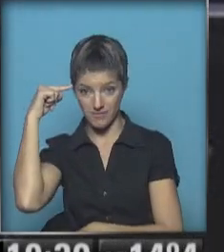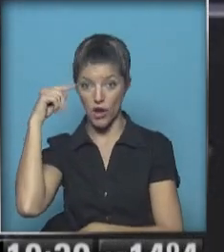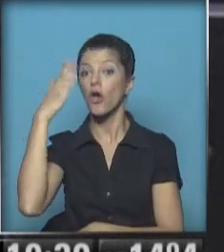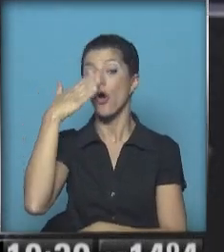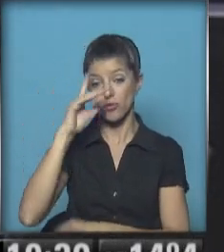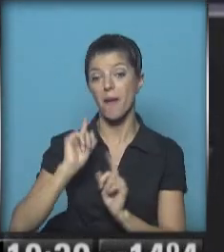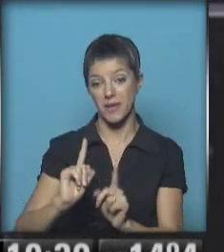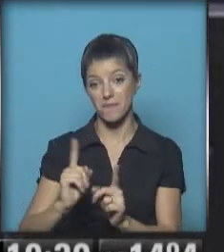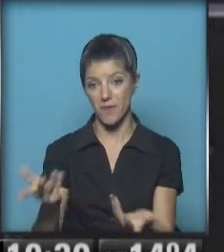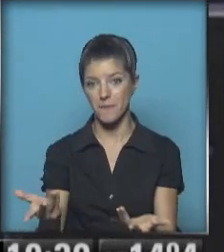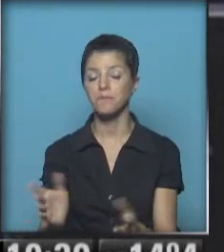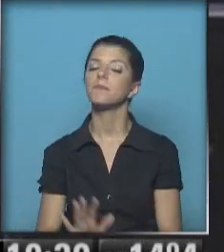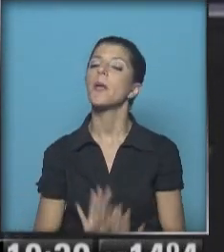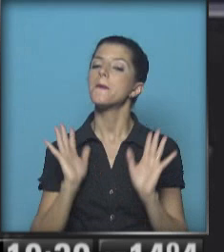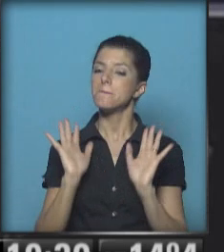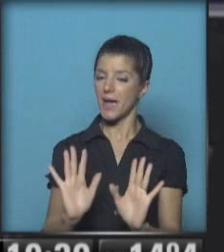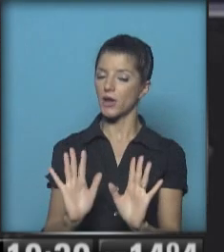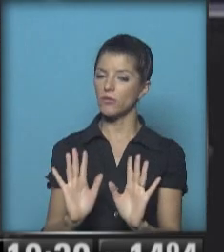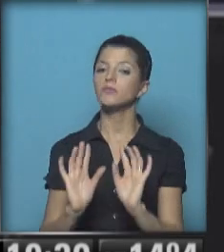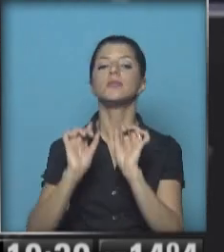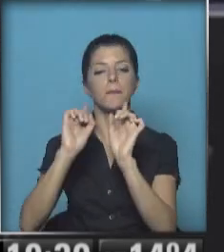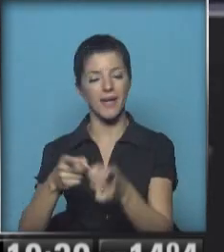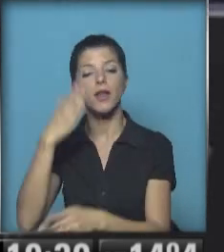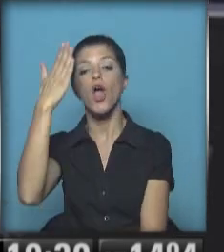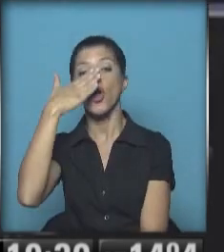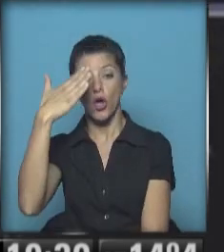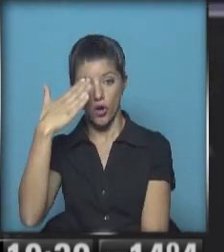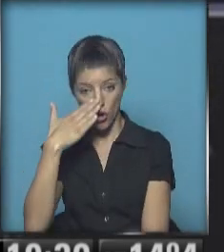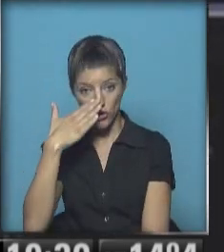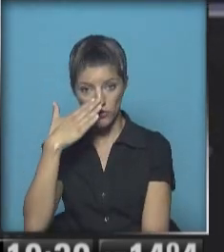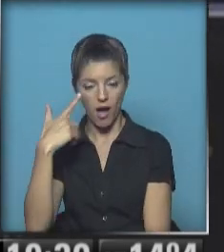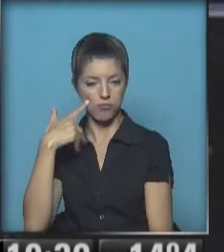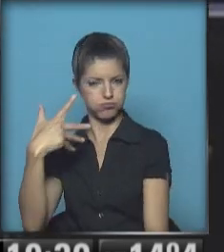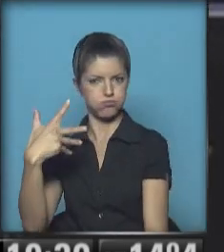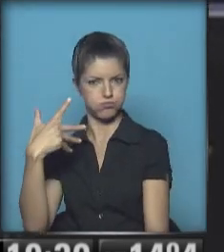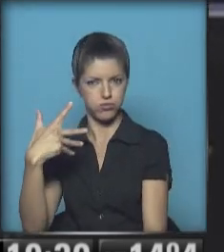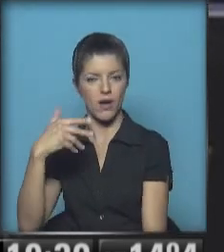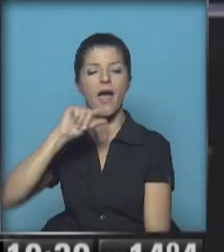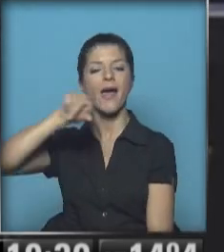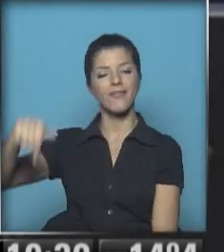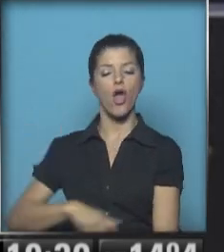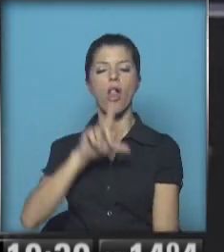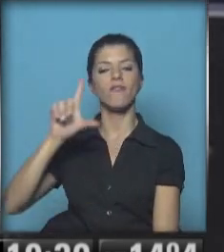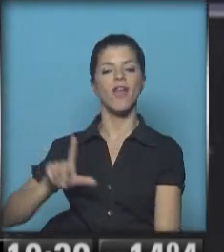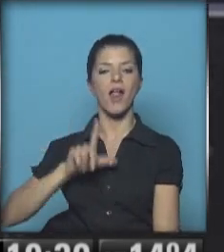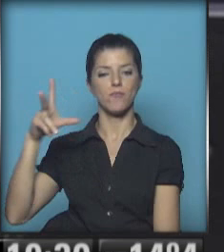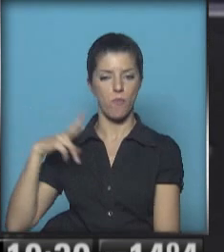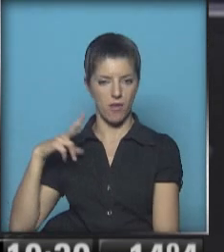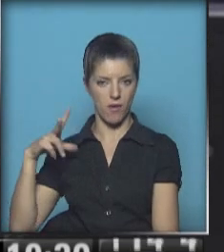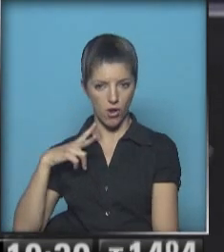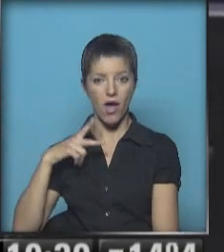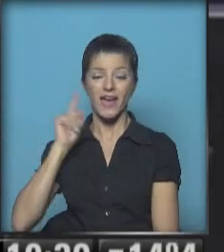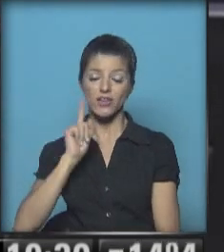Córdoba. Pero Córdoba también nutrió de intelectuales al neoliberalismo que arrasó la